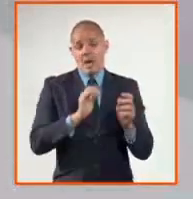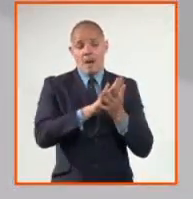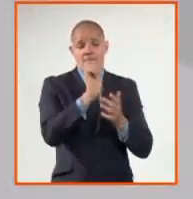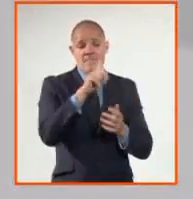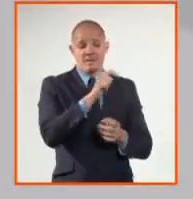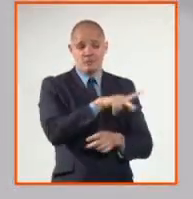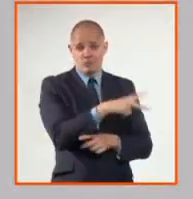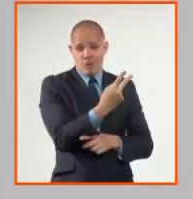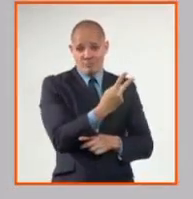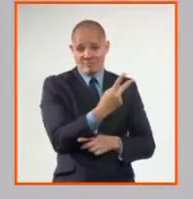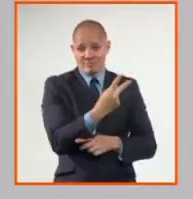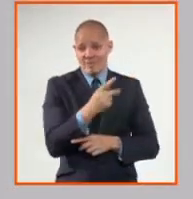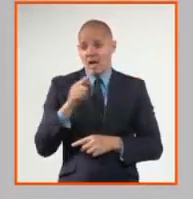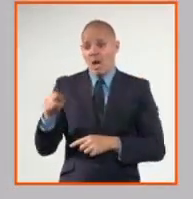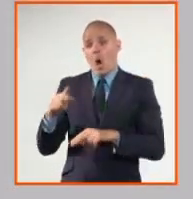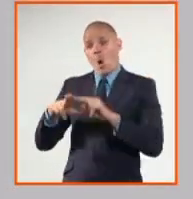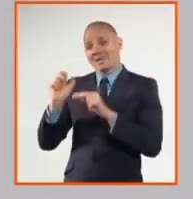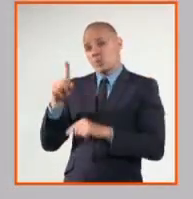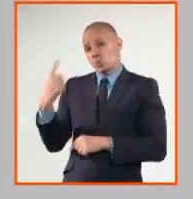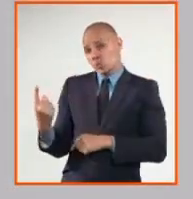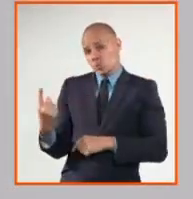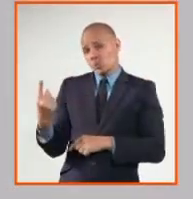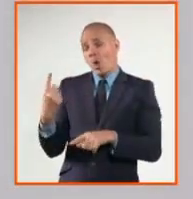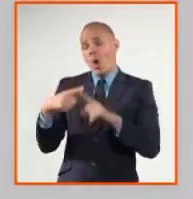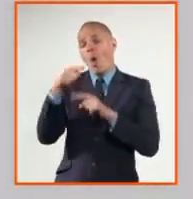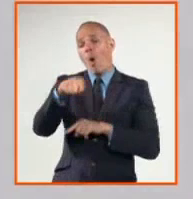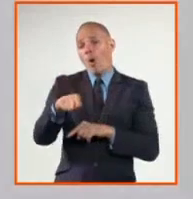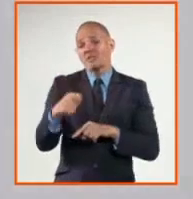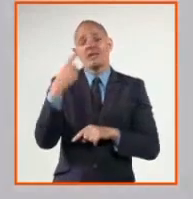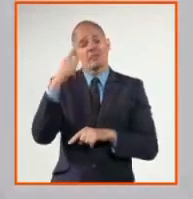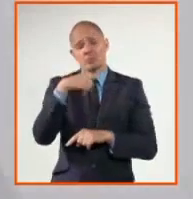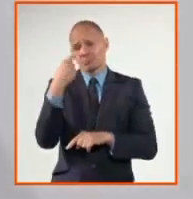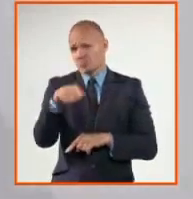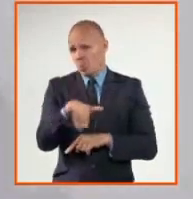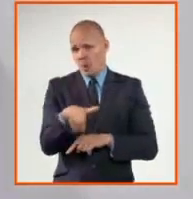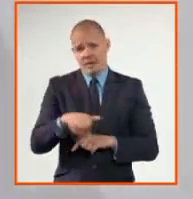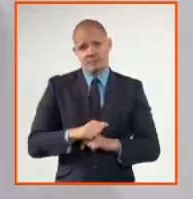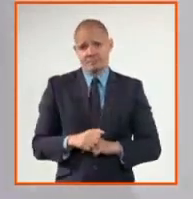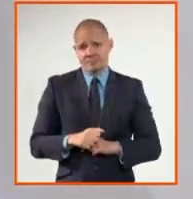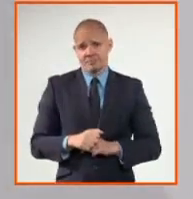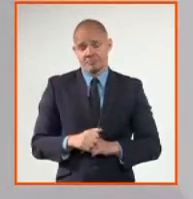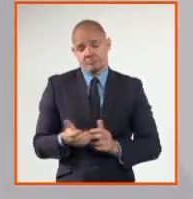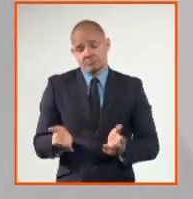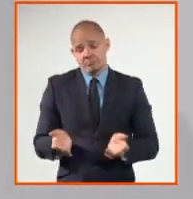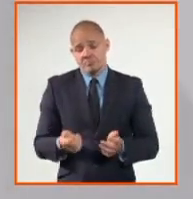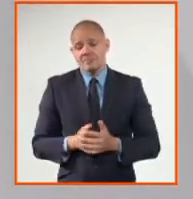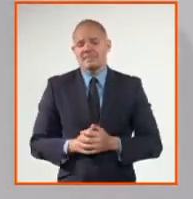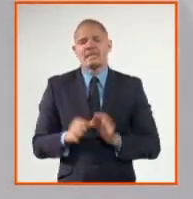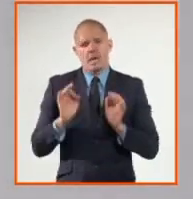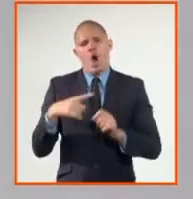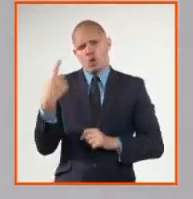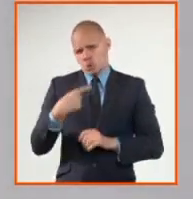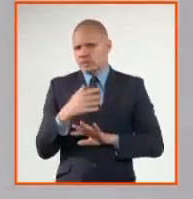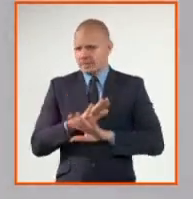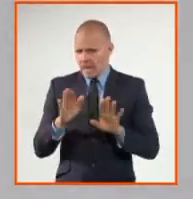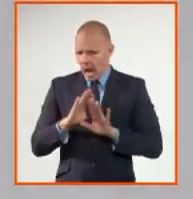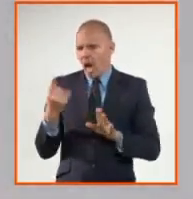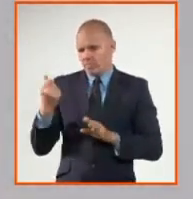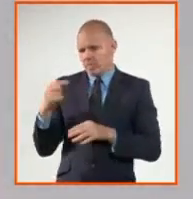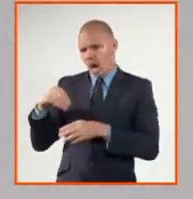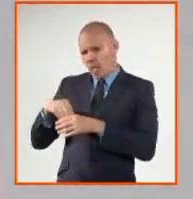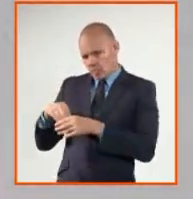no para todos contamos con el financiamiento se explicaba anteriormente que los montos son puntos millonarios